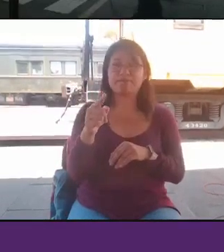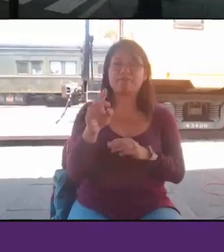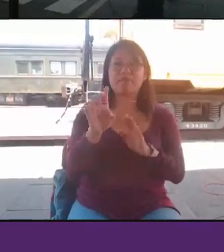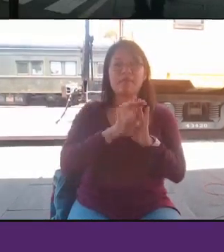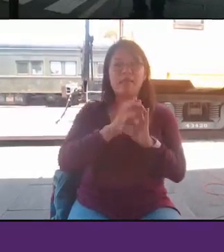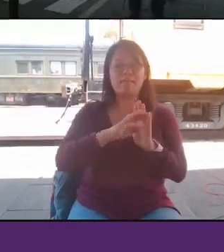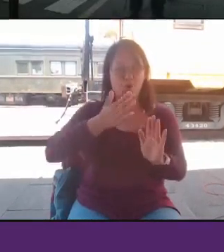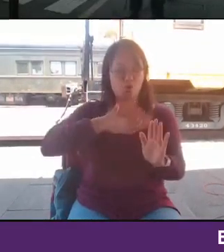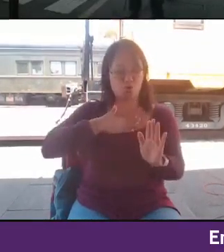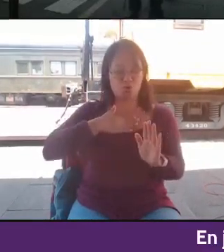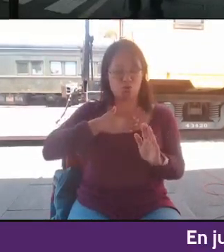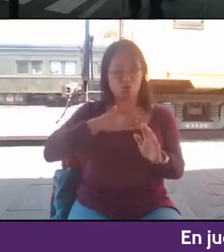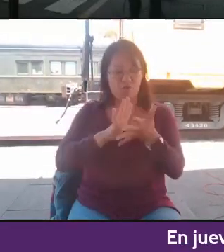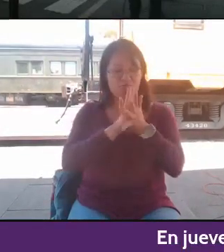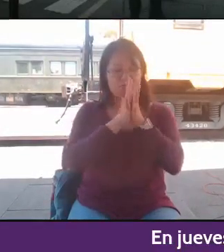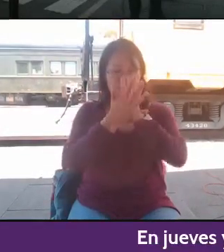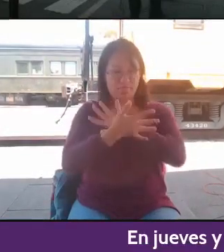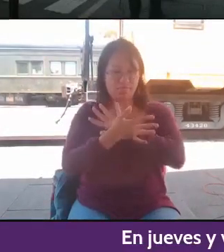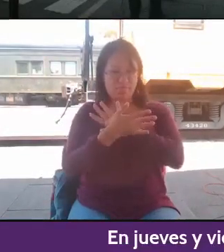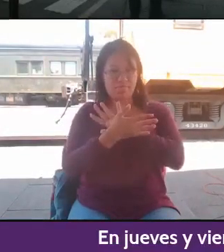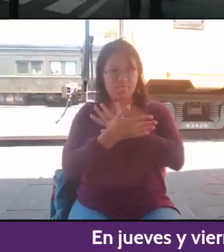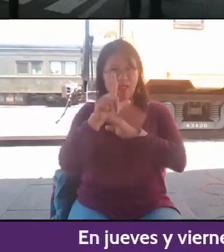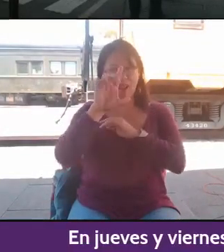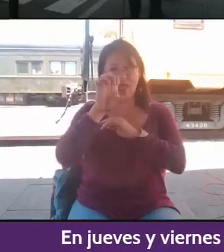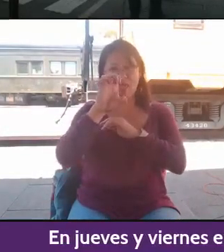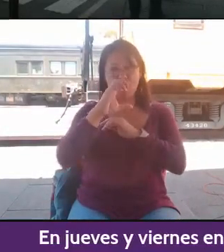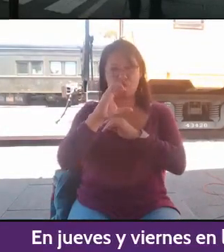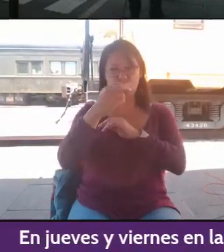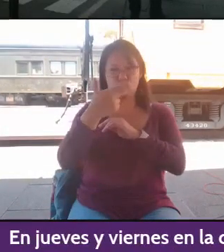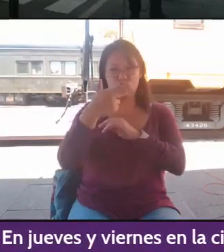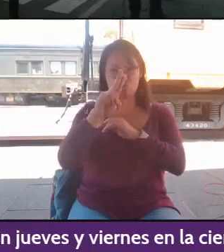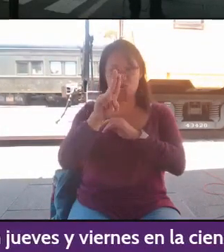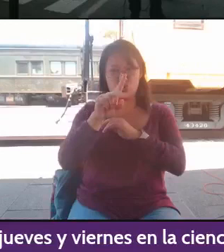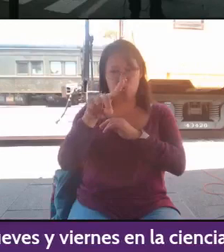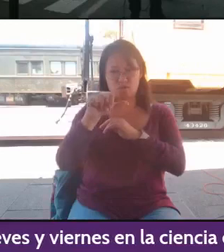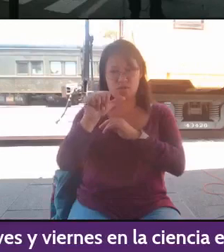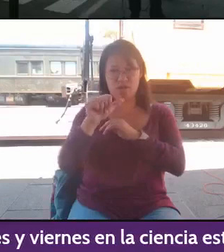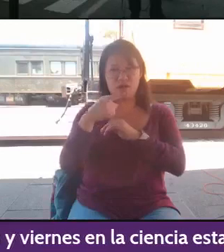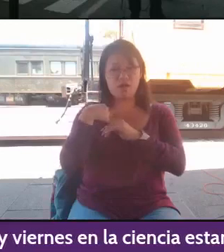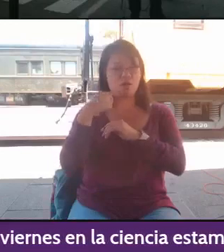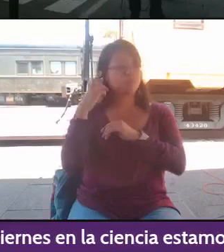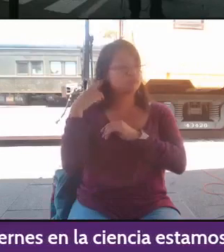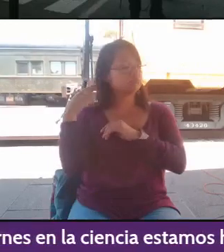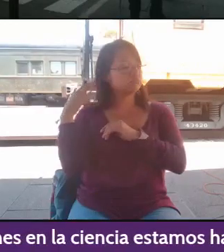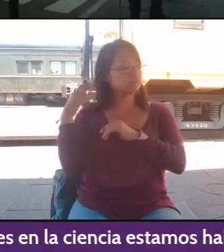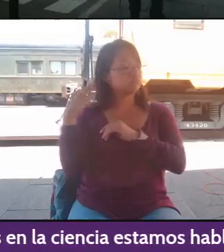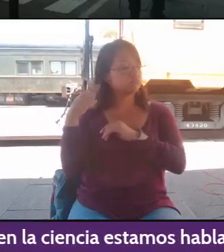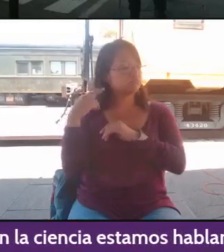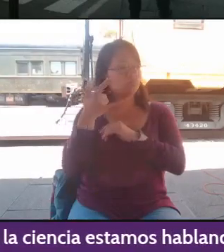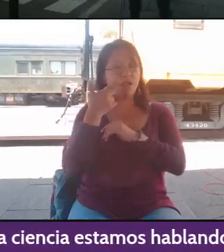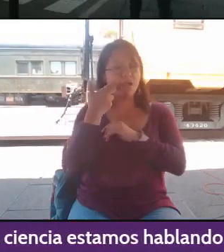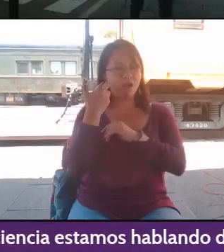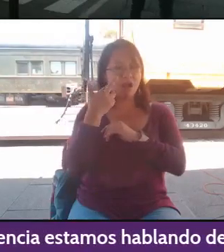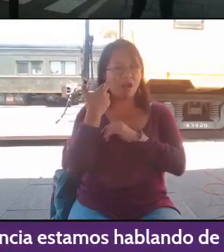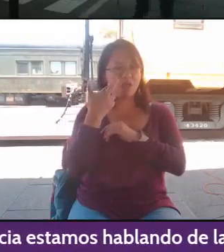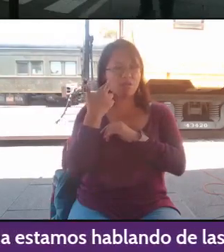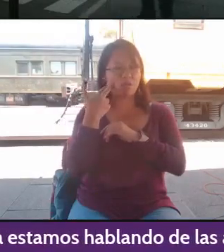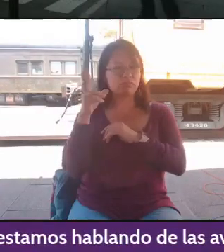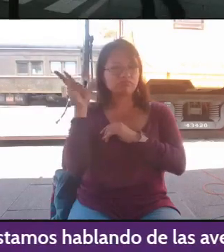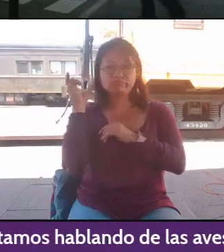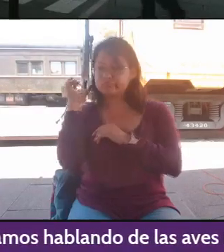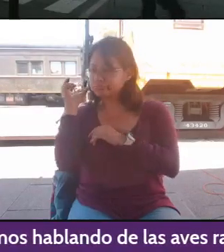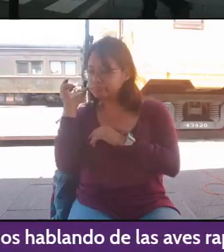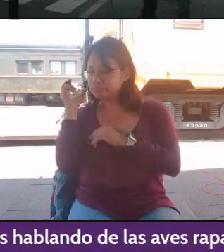lechuza. Entonces yo estoy volteando y escucho atrás de mí un ratoncito. Si hiciera ruido a la hora de moverme y de